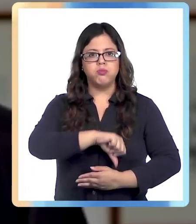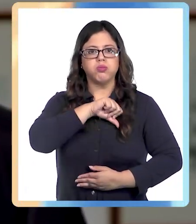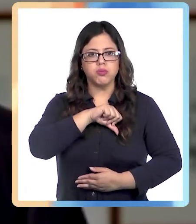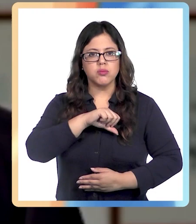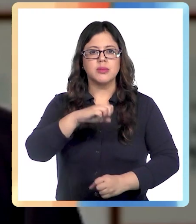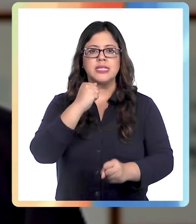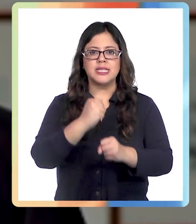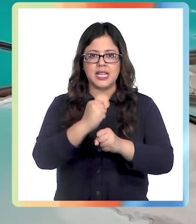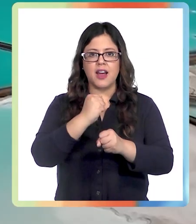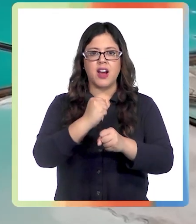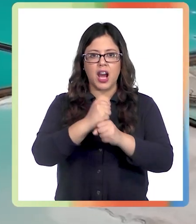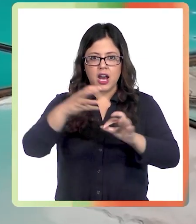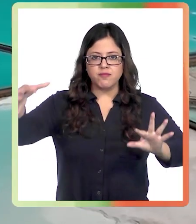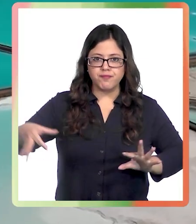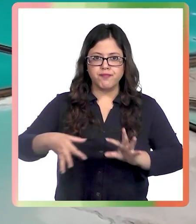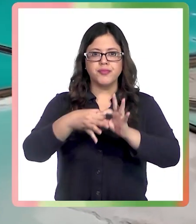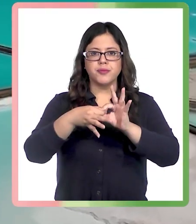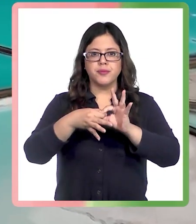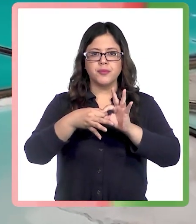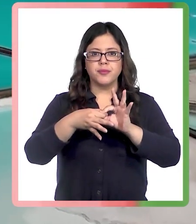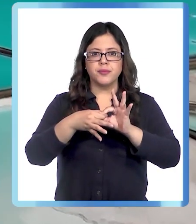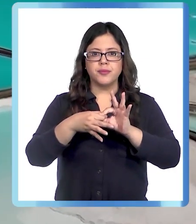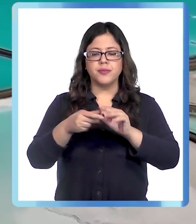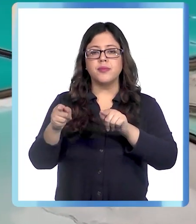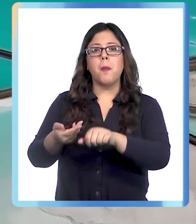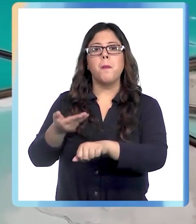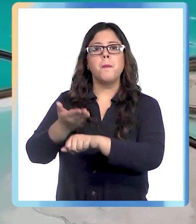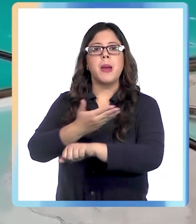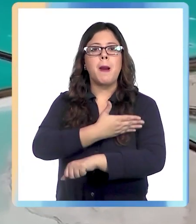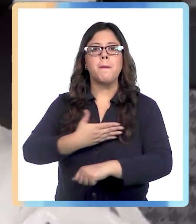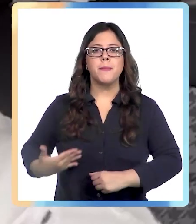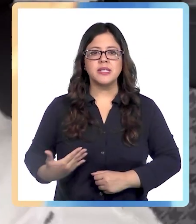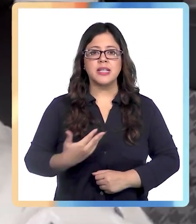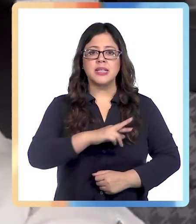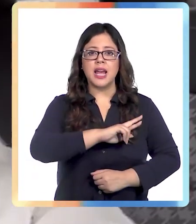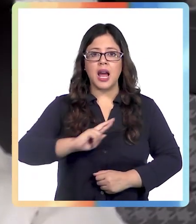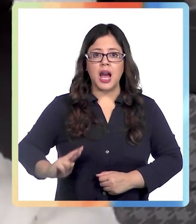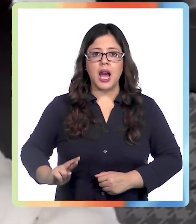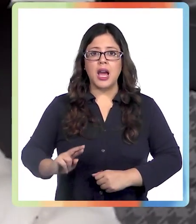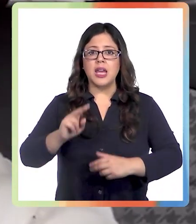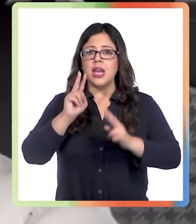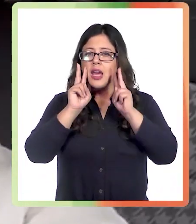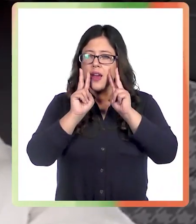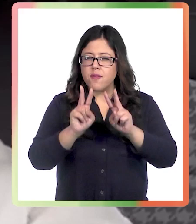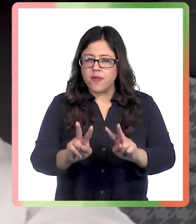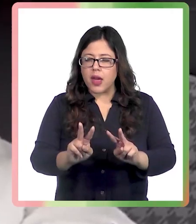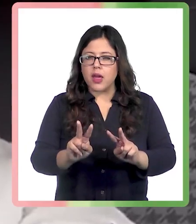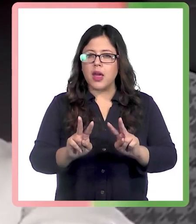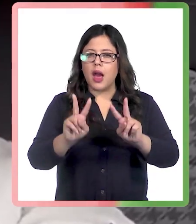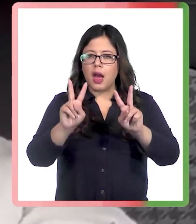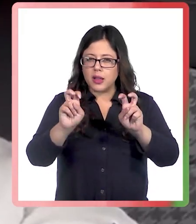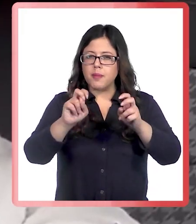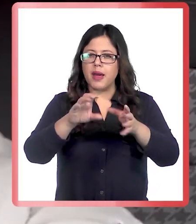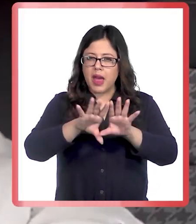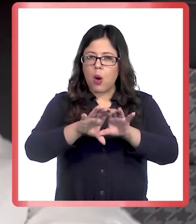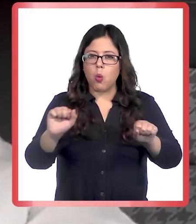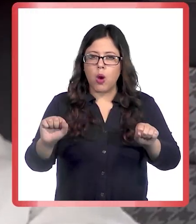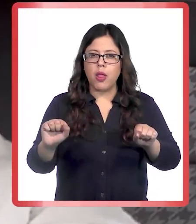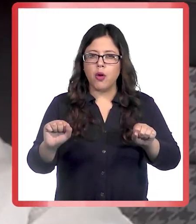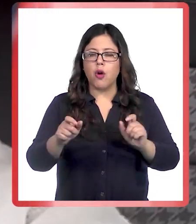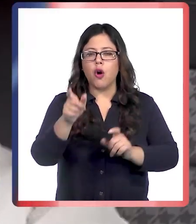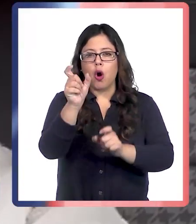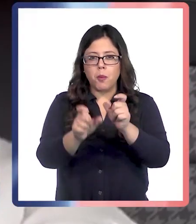enorgullece poder trabajar de manera conjunta. Solicitarle al presidente de la República que revise acuciosamente este convenio